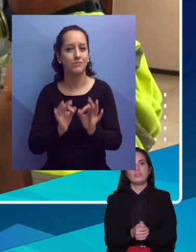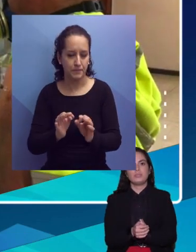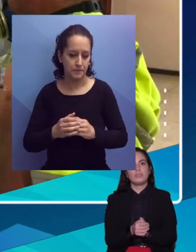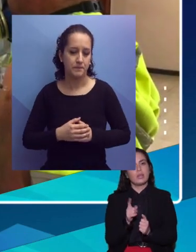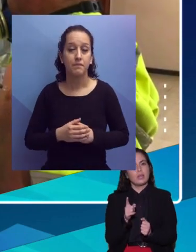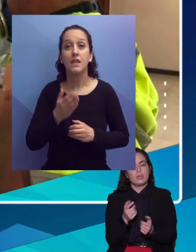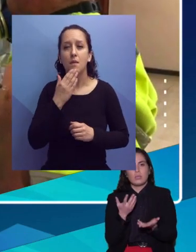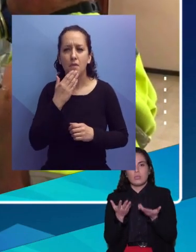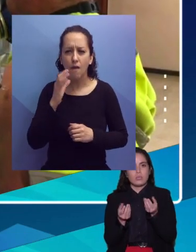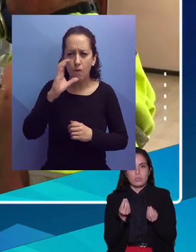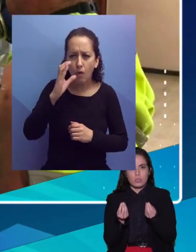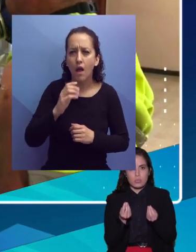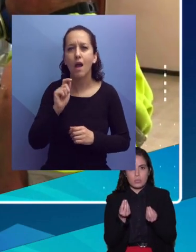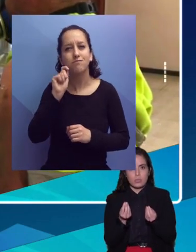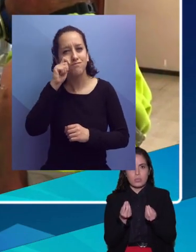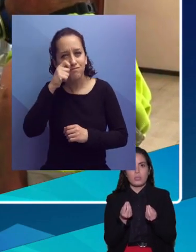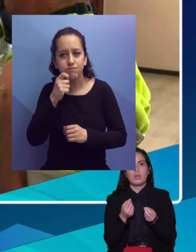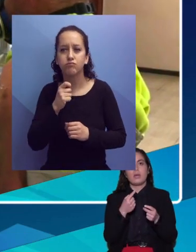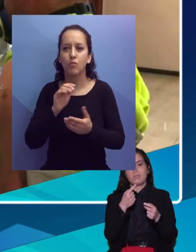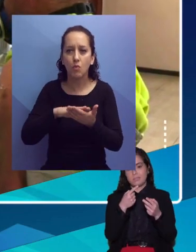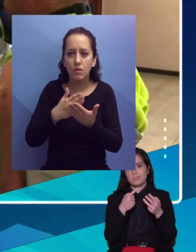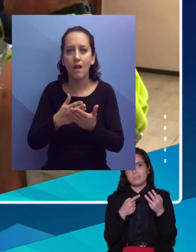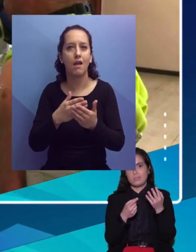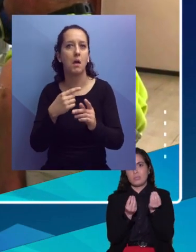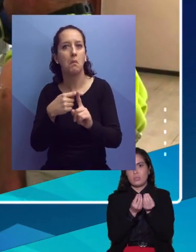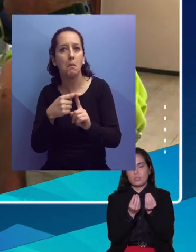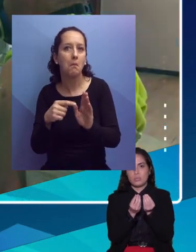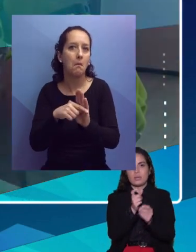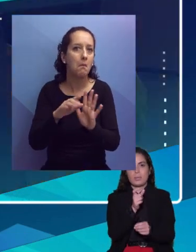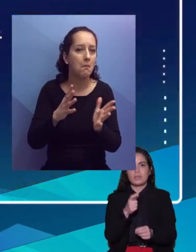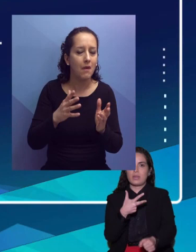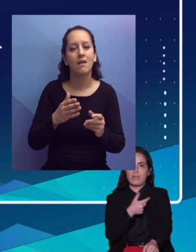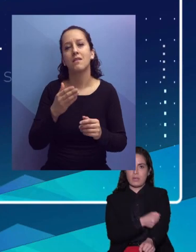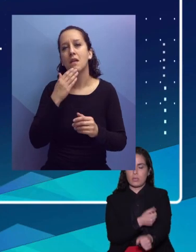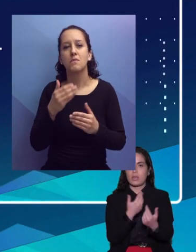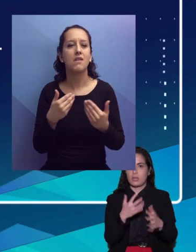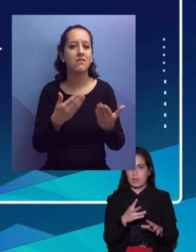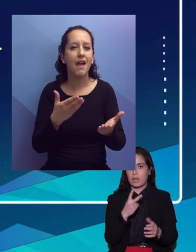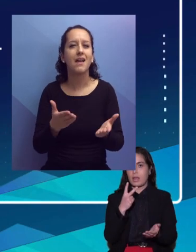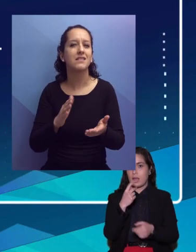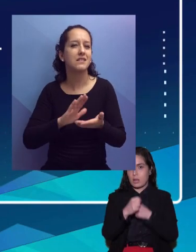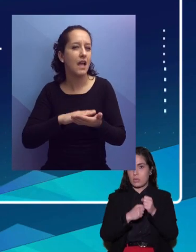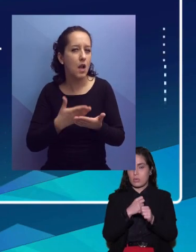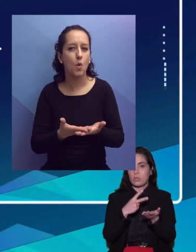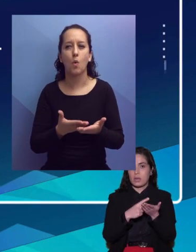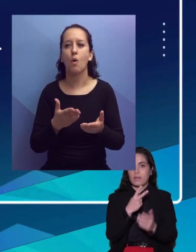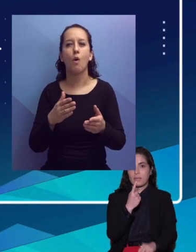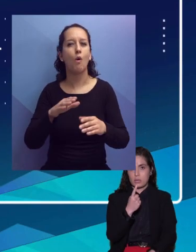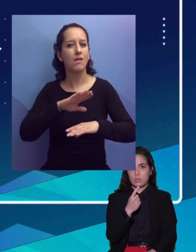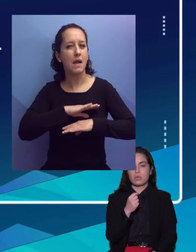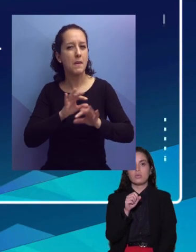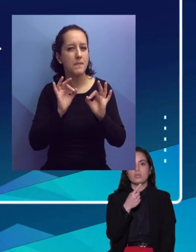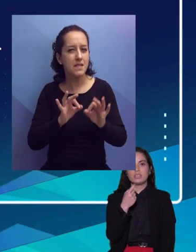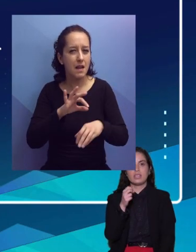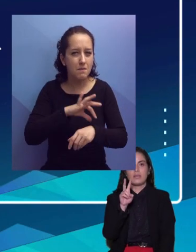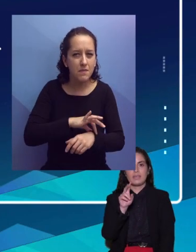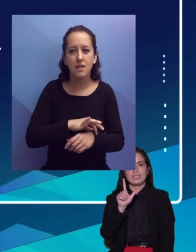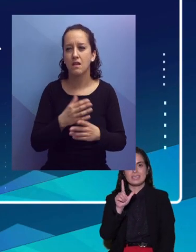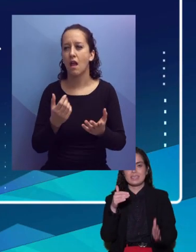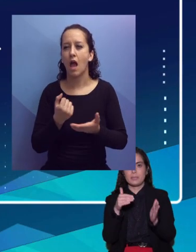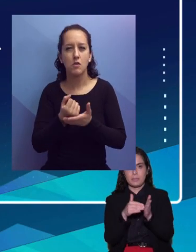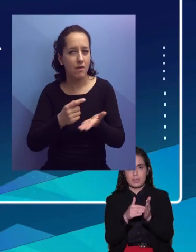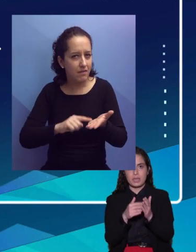de trazabilidad, búsqueda activa de casos, entrega de kits sanitarios, catres clínicos y ayudas técnicas, entre